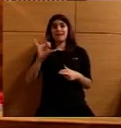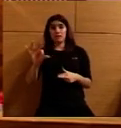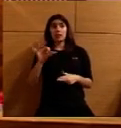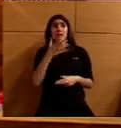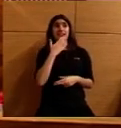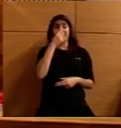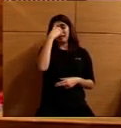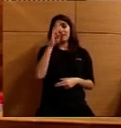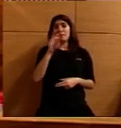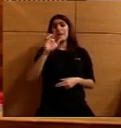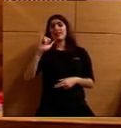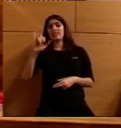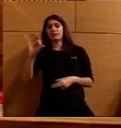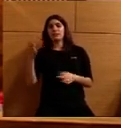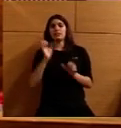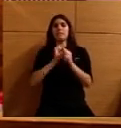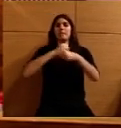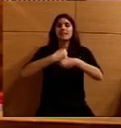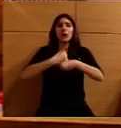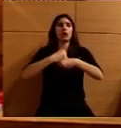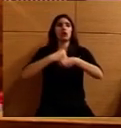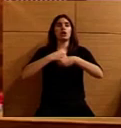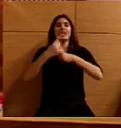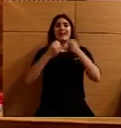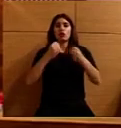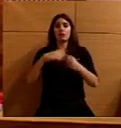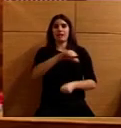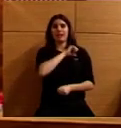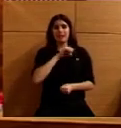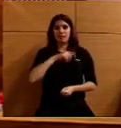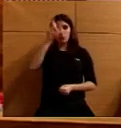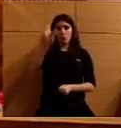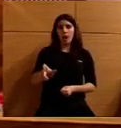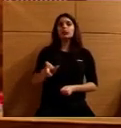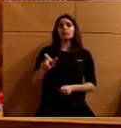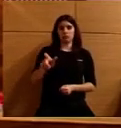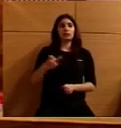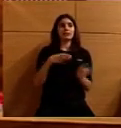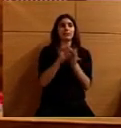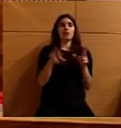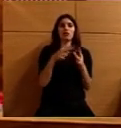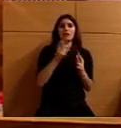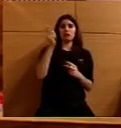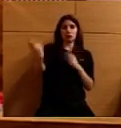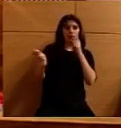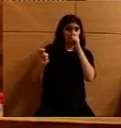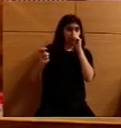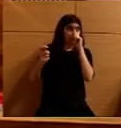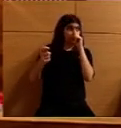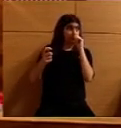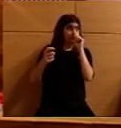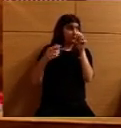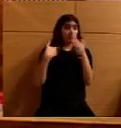no sabe lo que son las PEIs, les diré que son las prestaciones económicas individuales que se dan desde los servicios sociales con toda